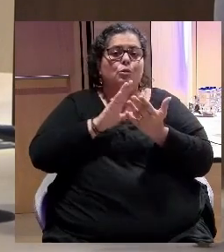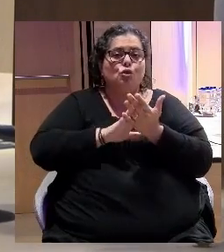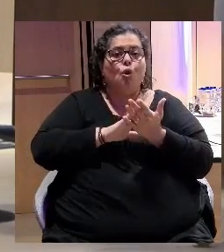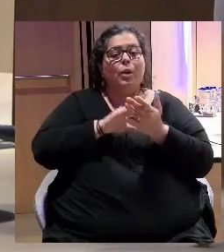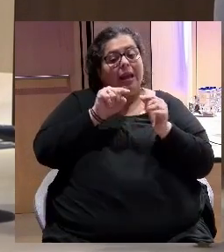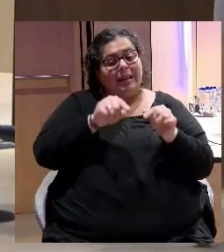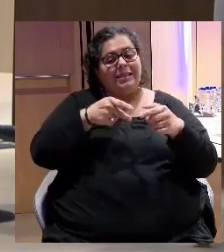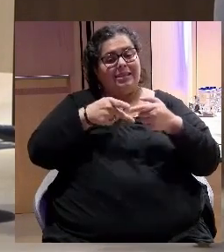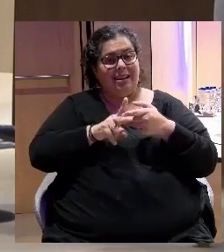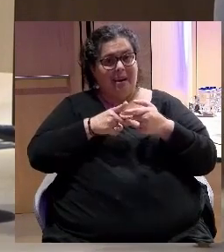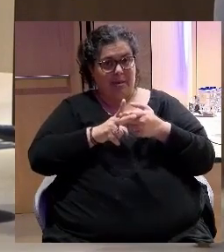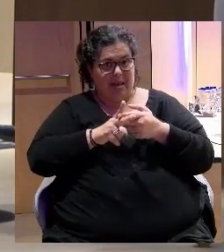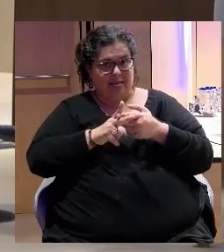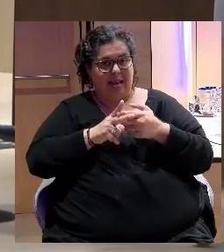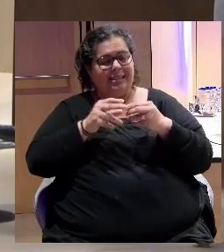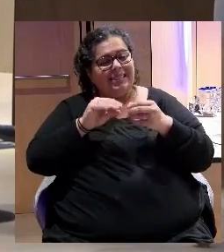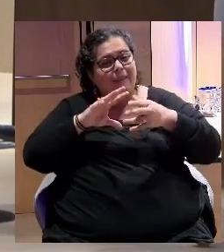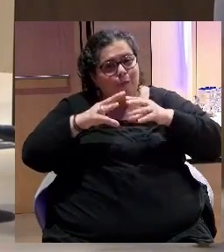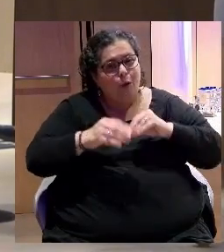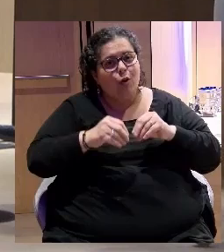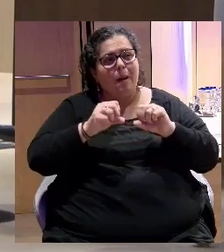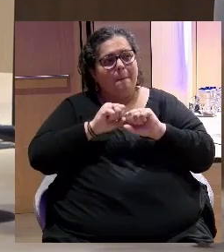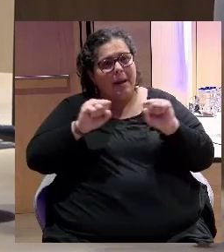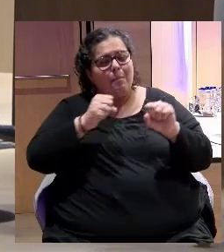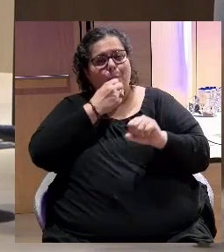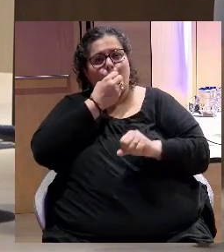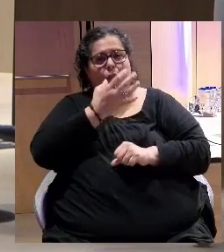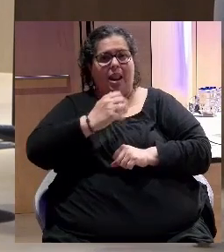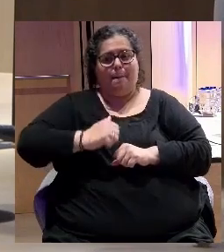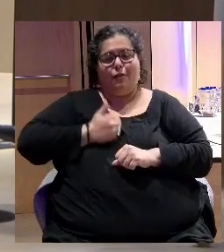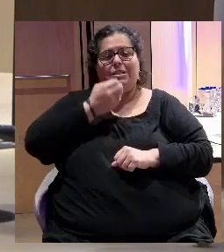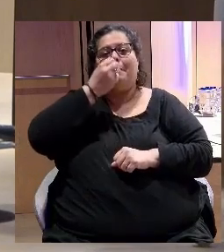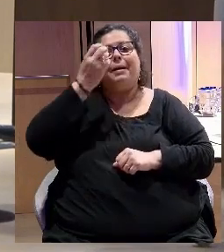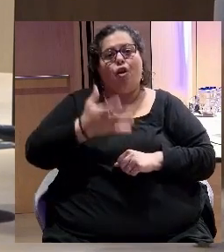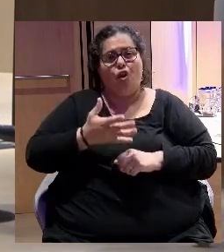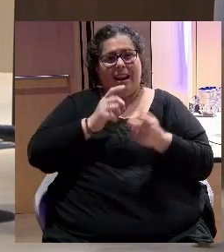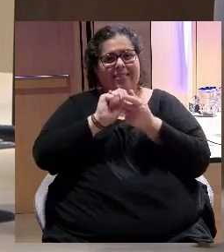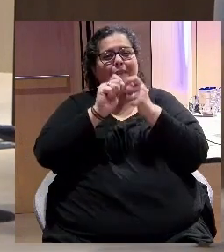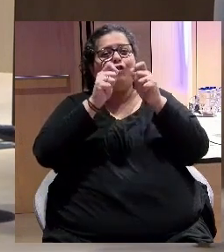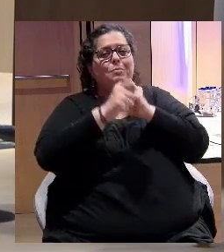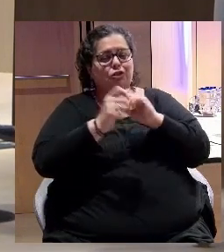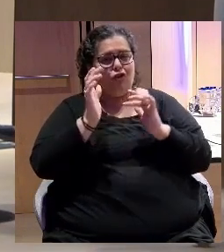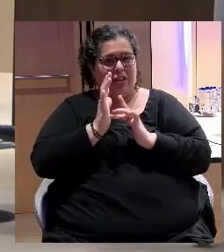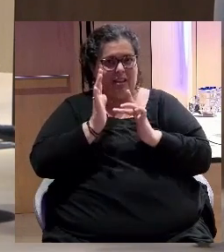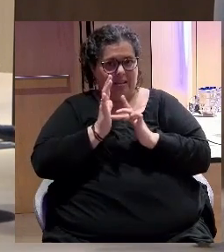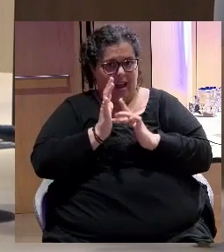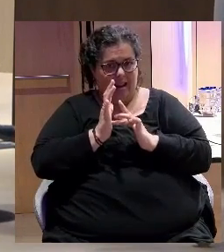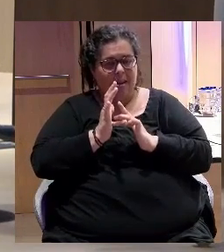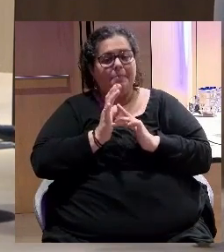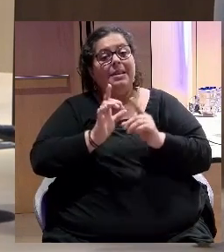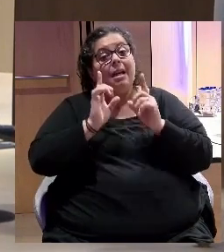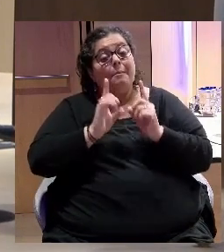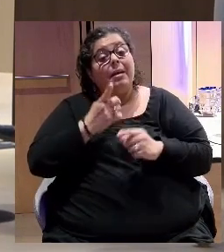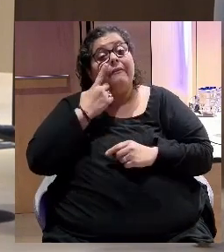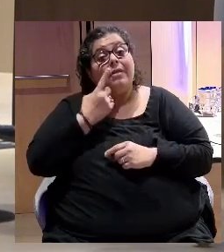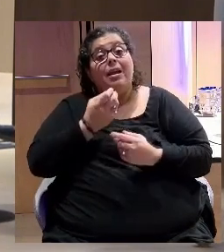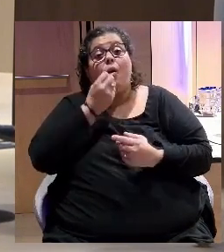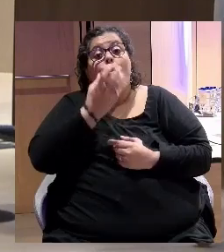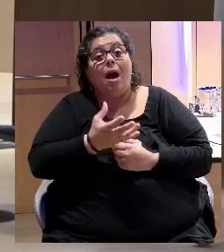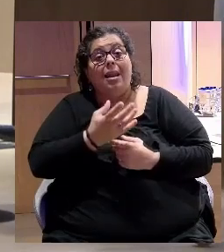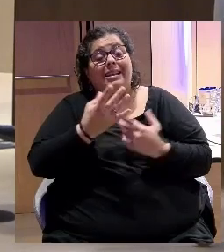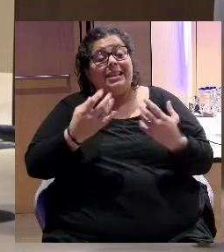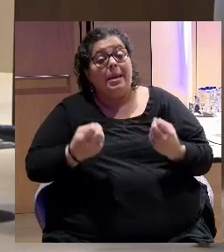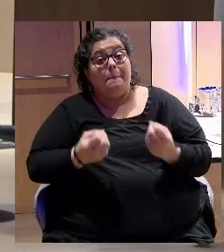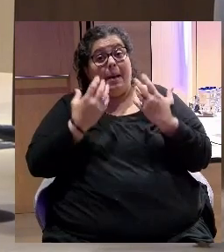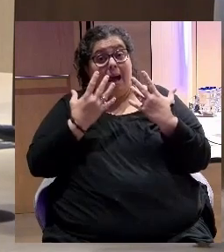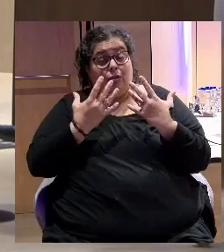herramientas que tratan de capitalizar la transformación digital y ver cuál es el impacto